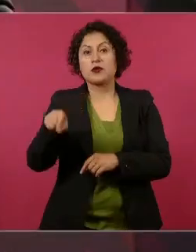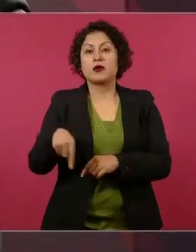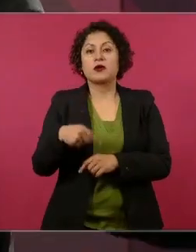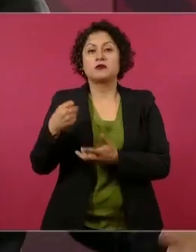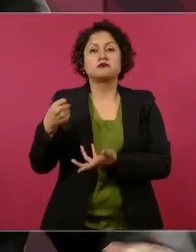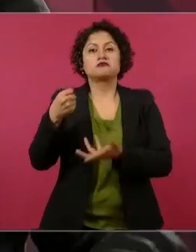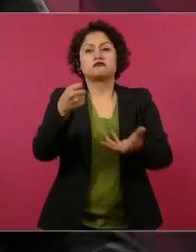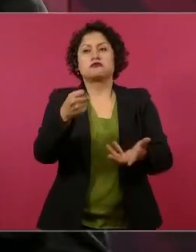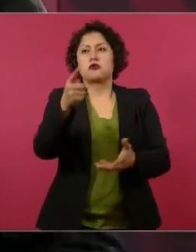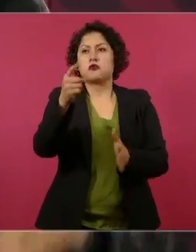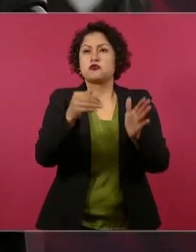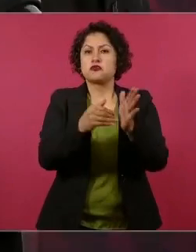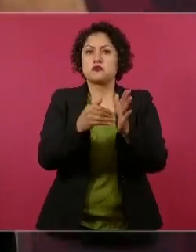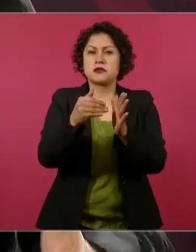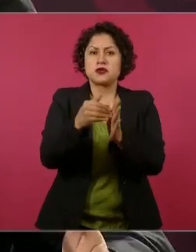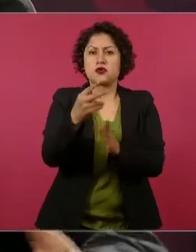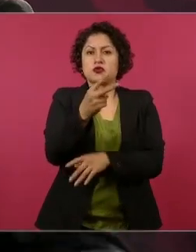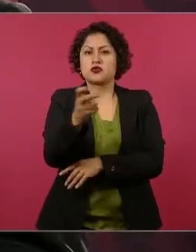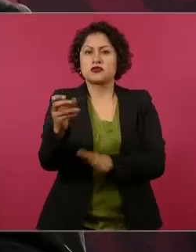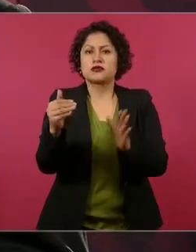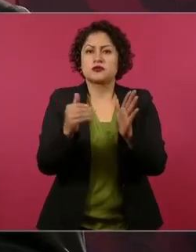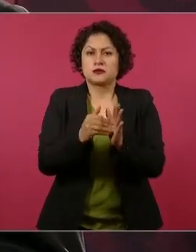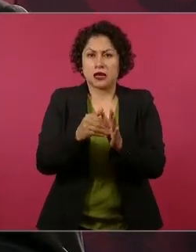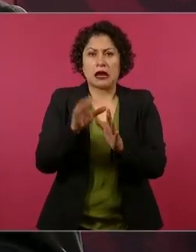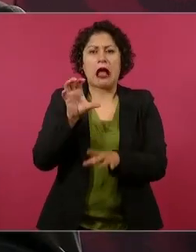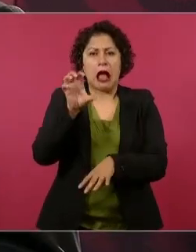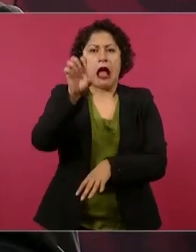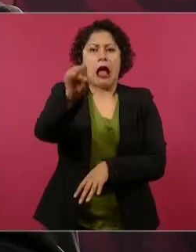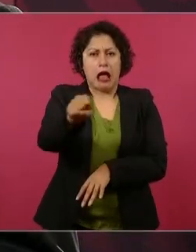en un millón 200 mil, cuando no hay corrupción.